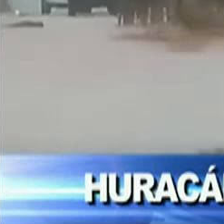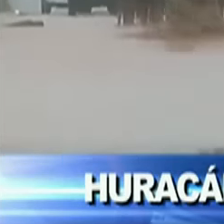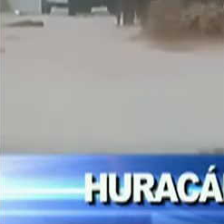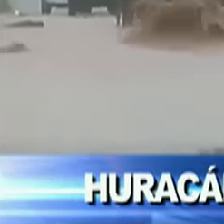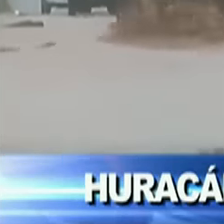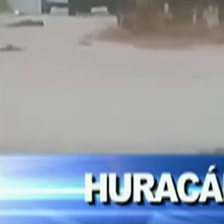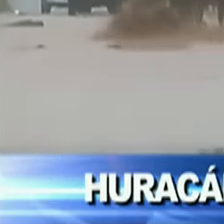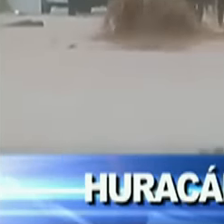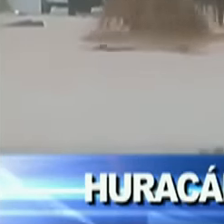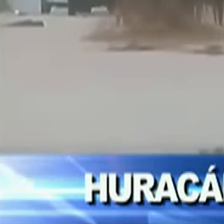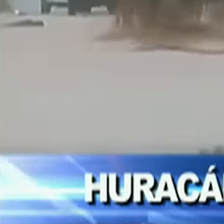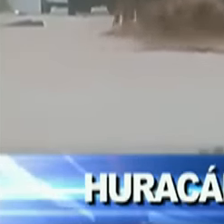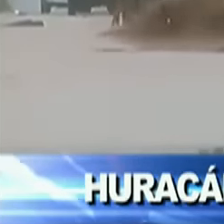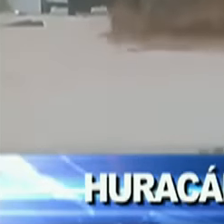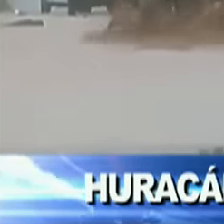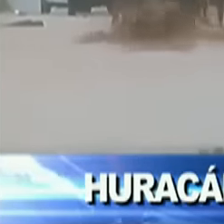impacto